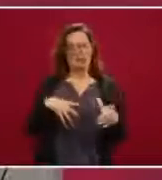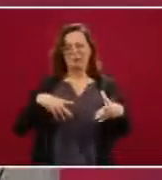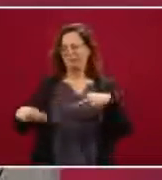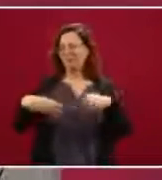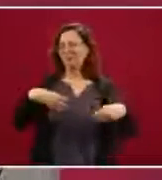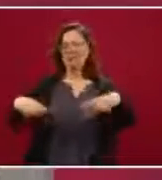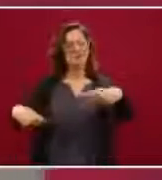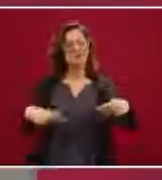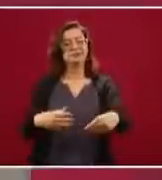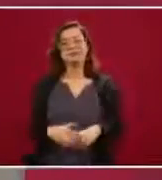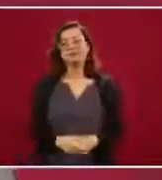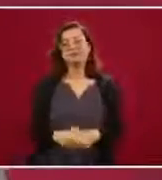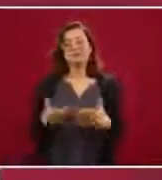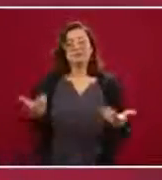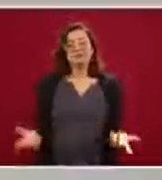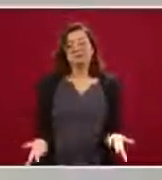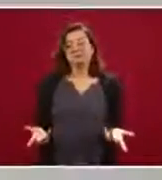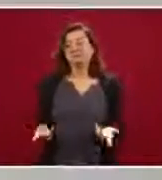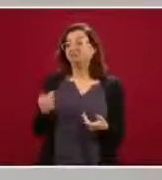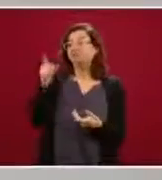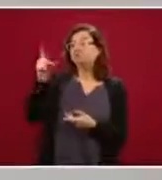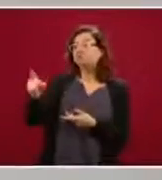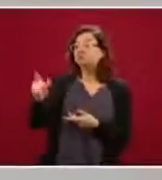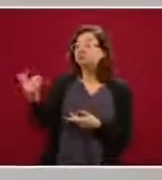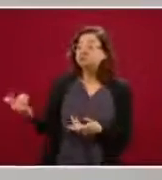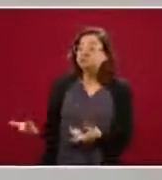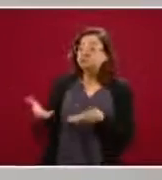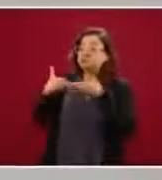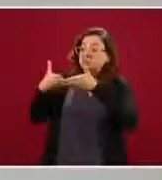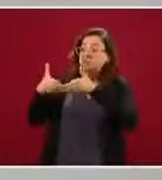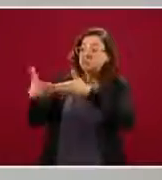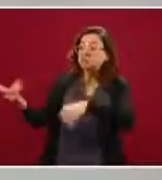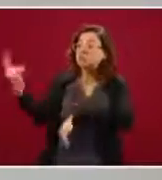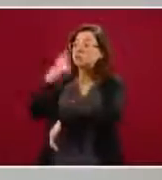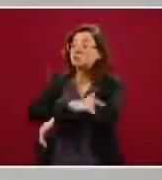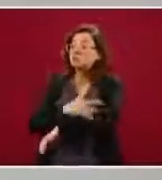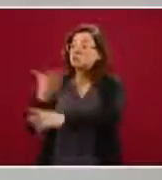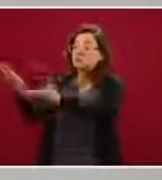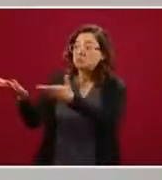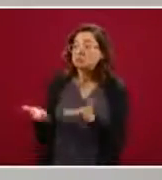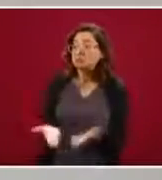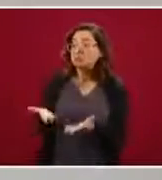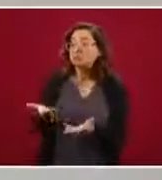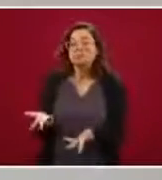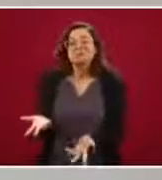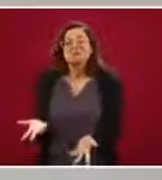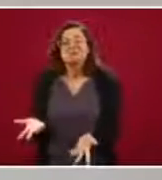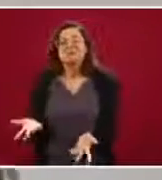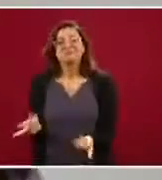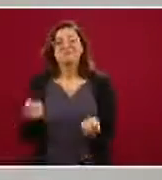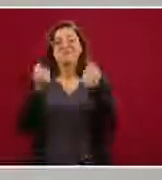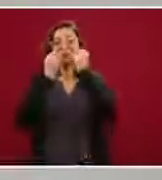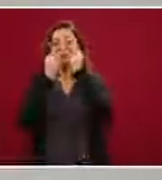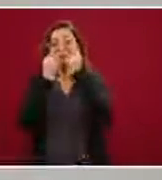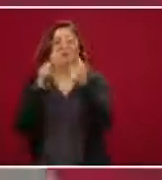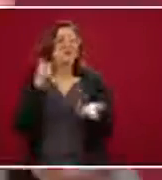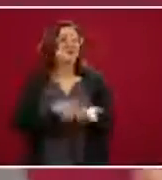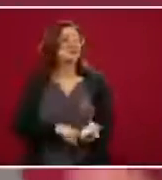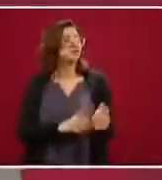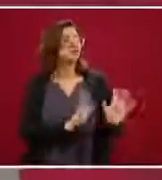que se tiene de filtrar en un puerto de llegada ya es incomparablemente menor con los